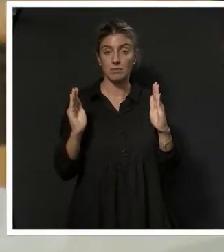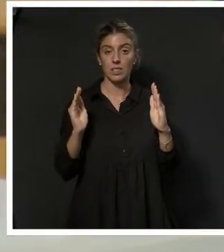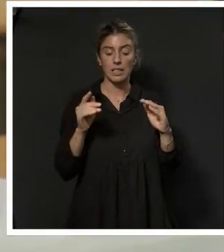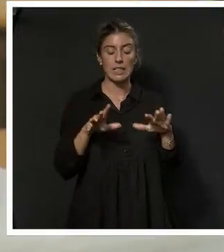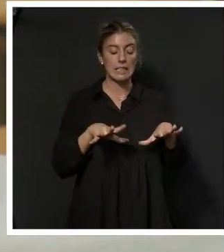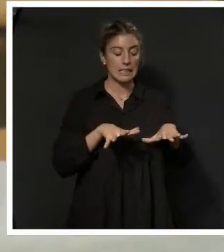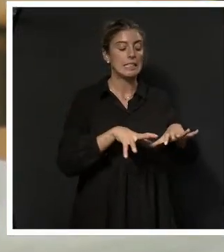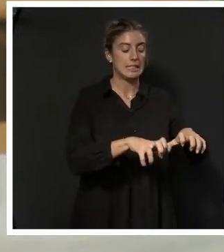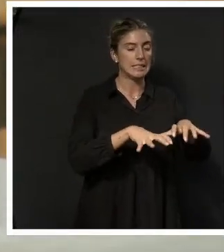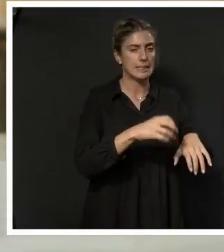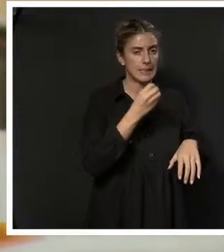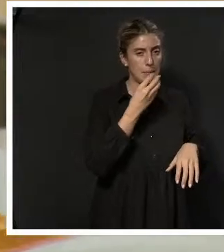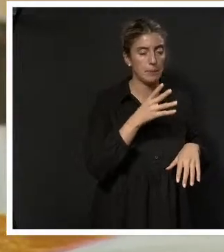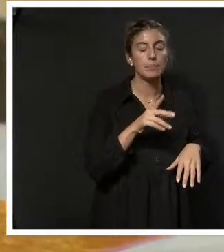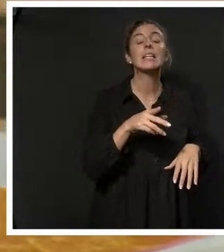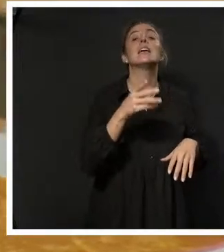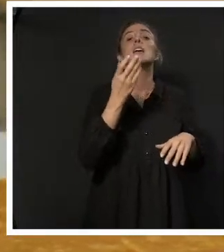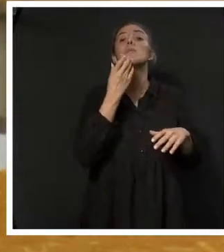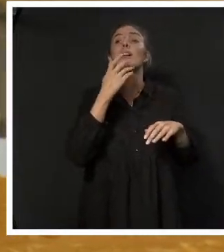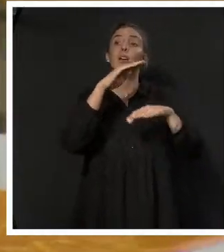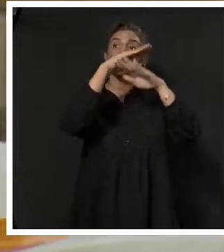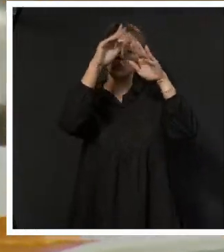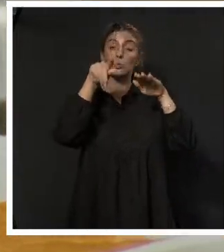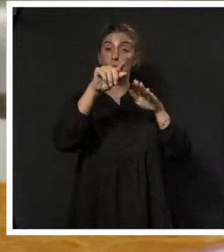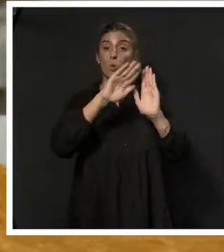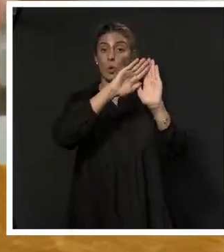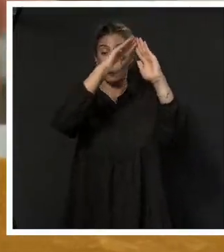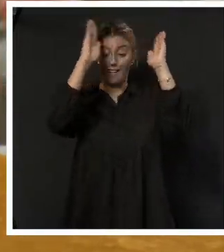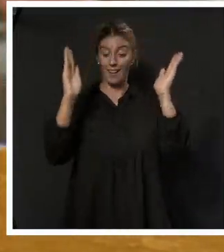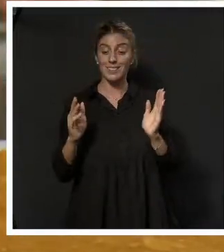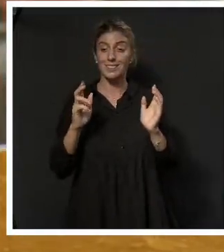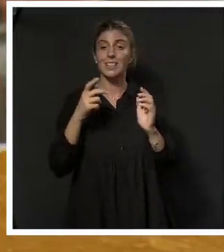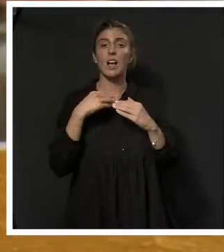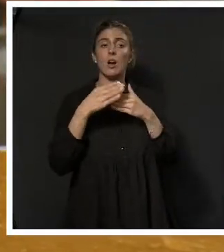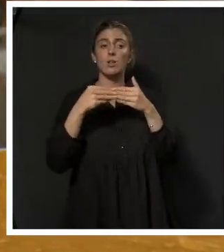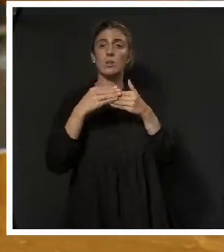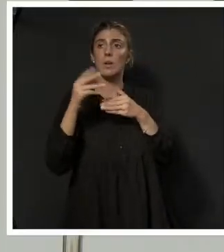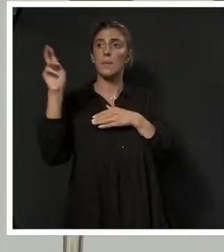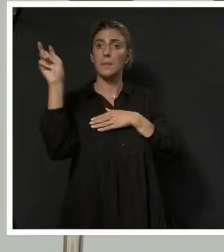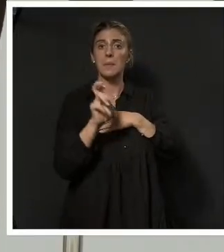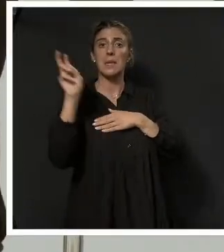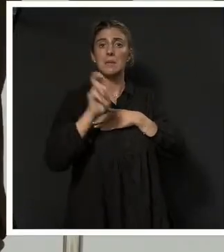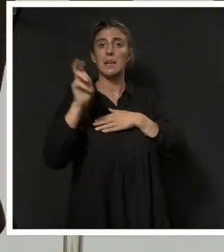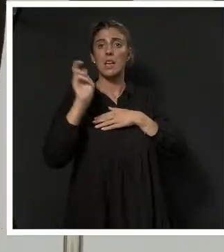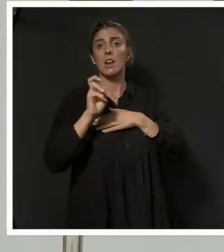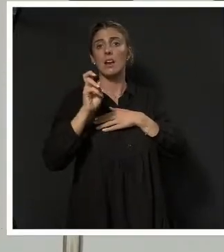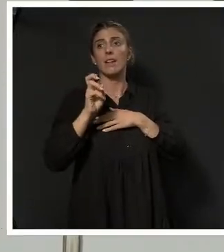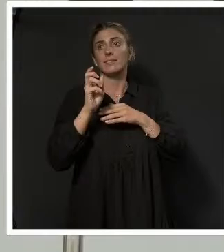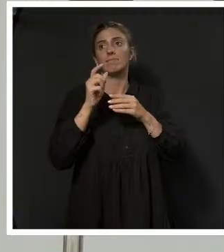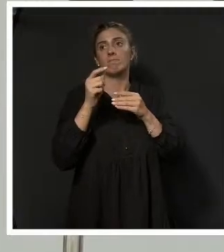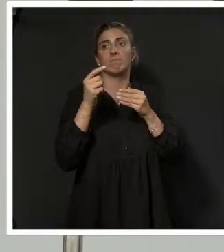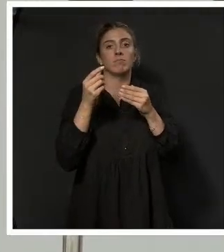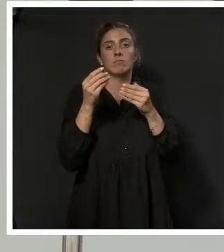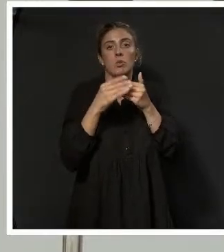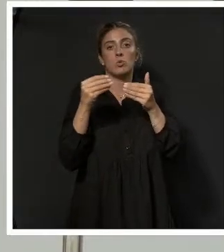está engramada un montón de clientes que de otro sitio no entregarían no